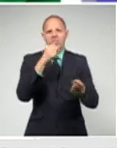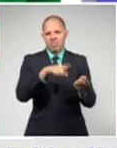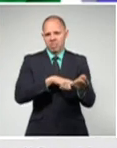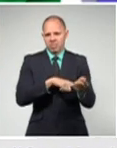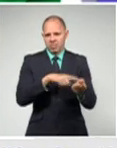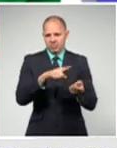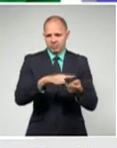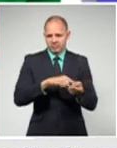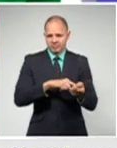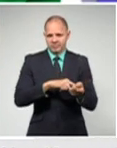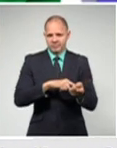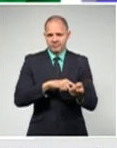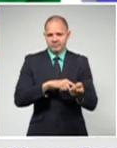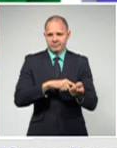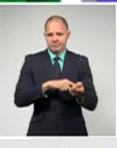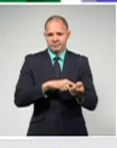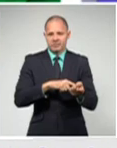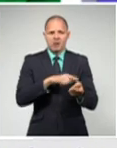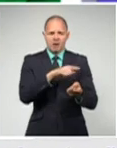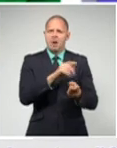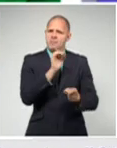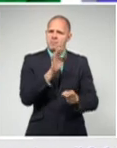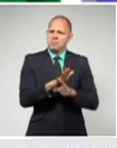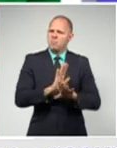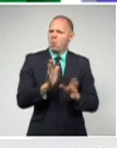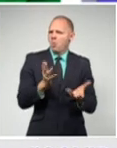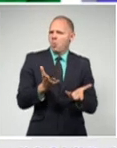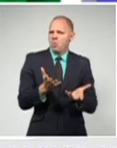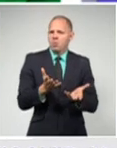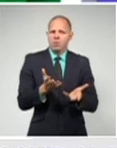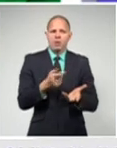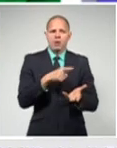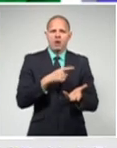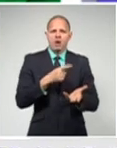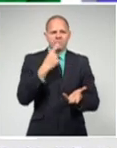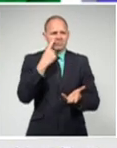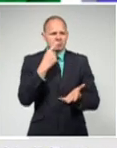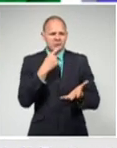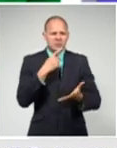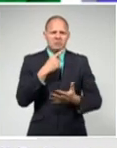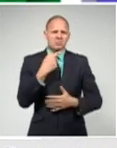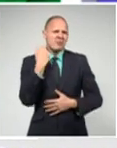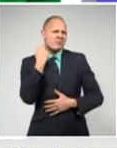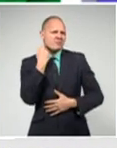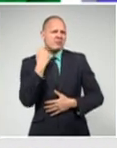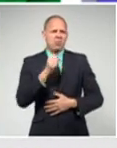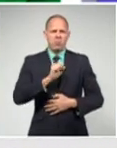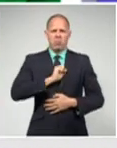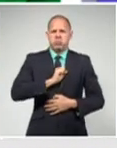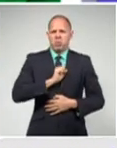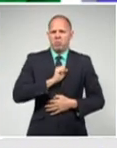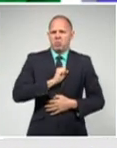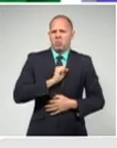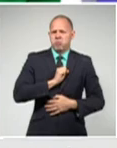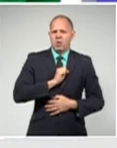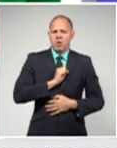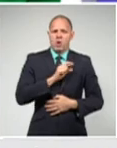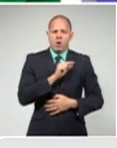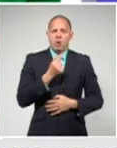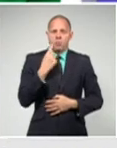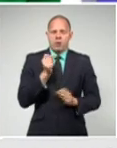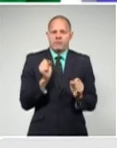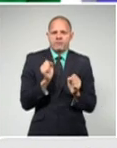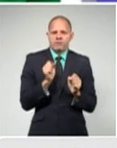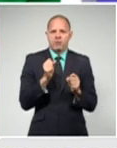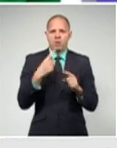mellitus. Comenzó con sintomatología dada por tos seca, escalofrío, dolor